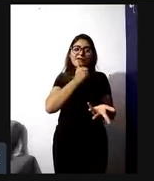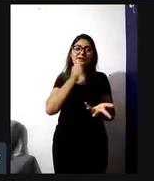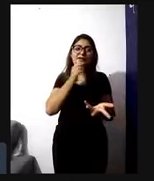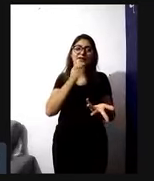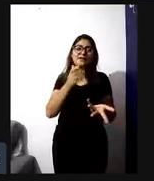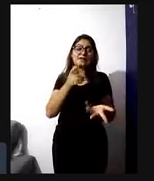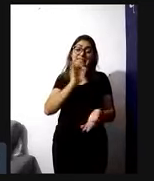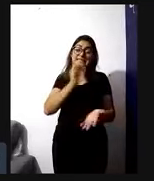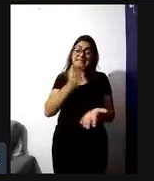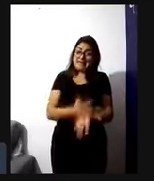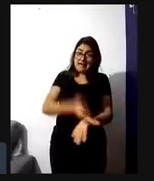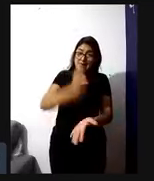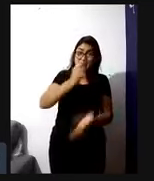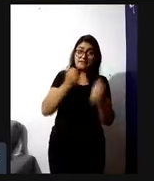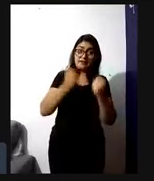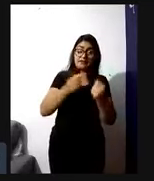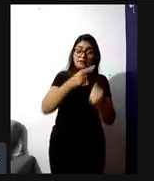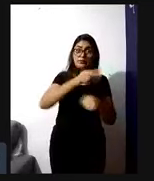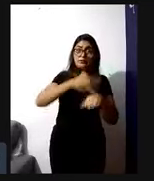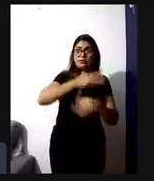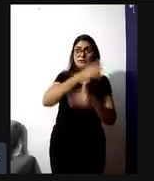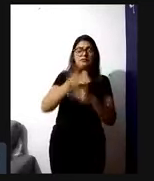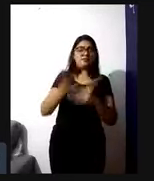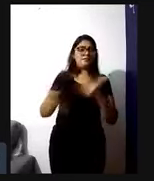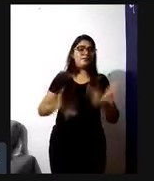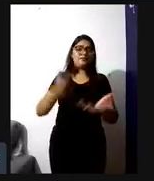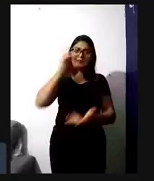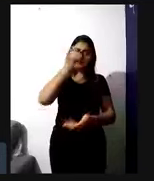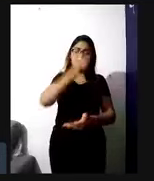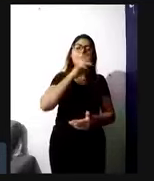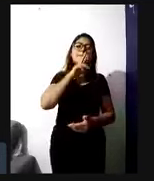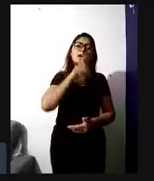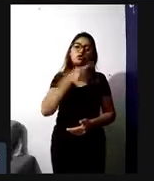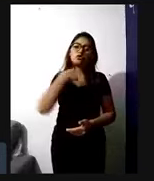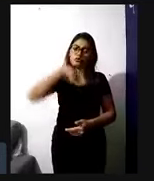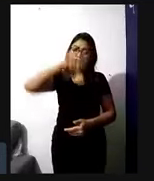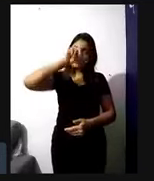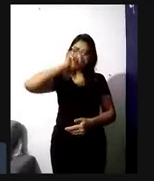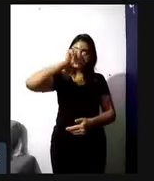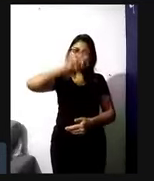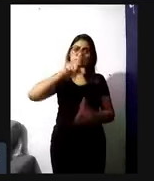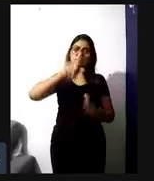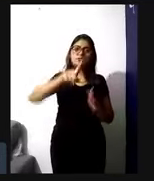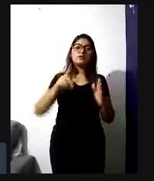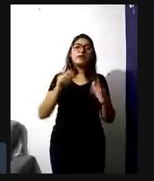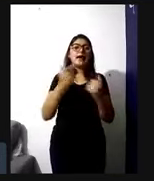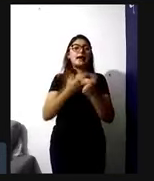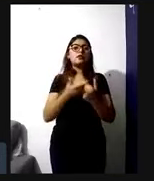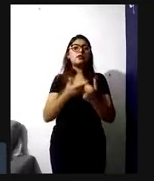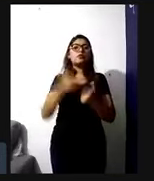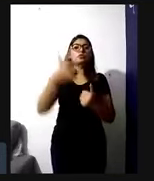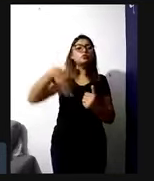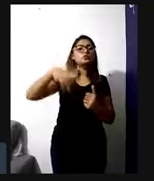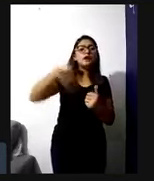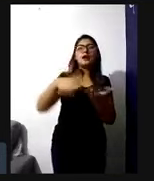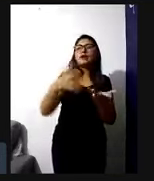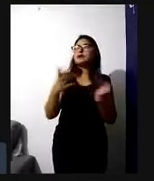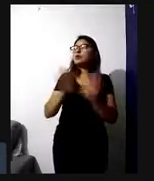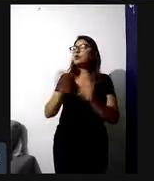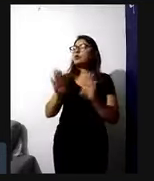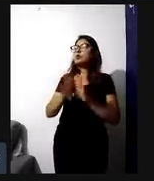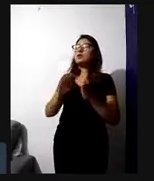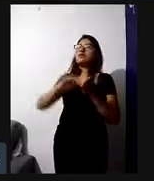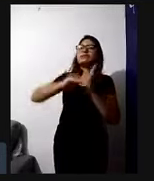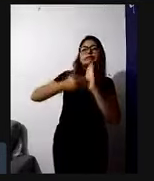grave. Yo que les sugiero que busquemos actividades que aminoren la ansiedad del chico. De verdad me parece,